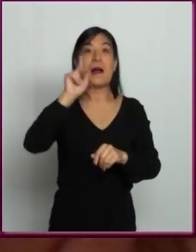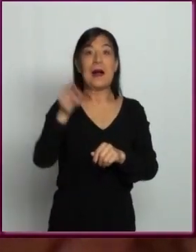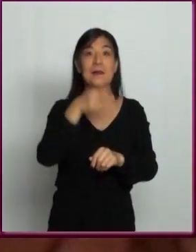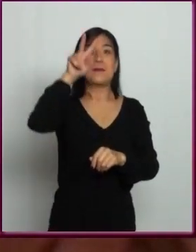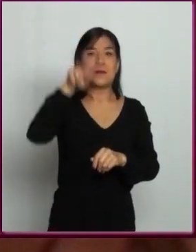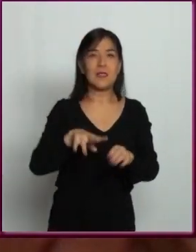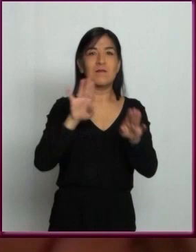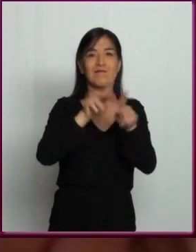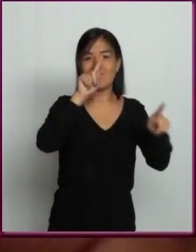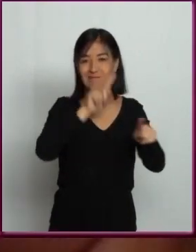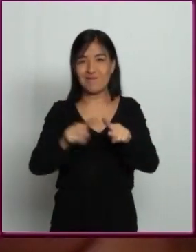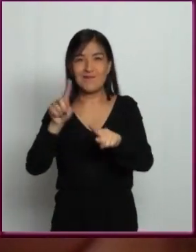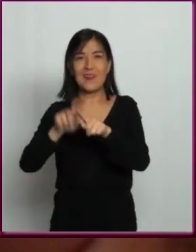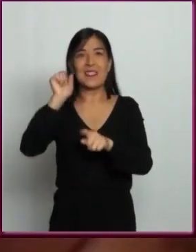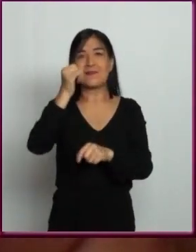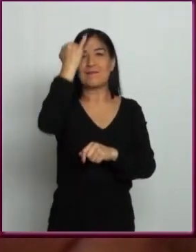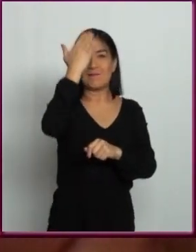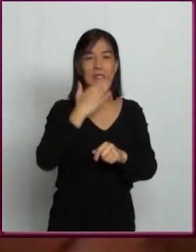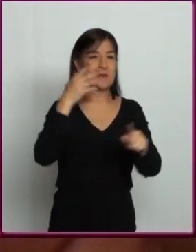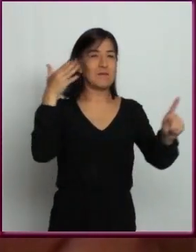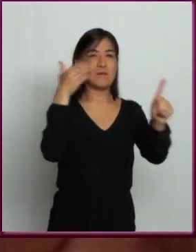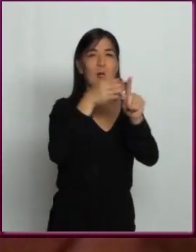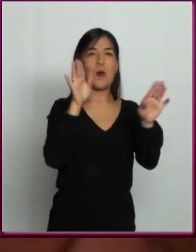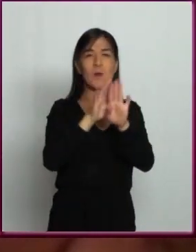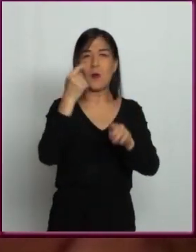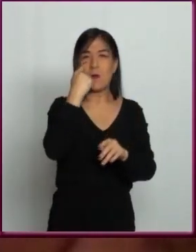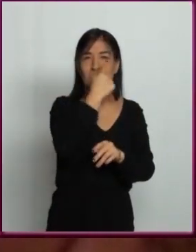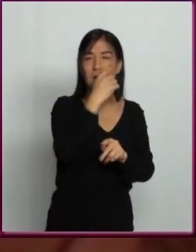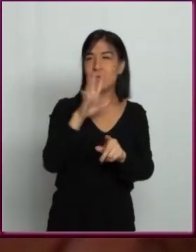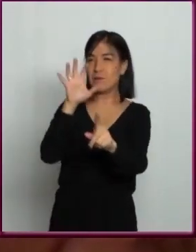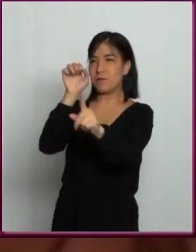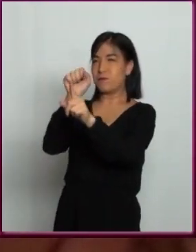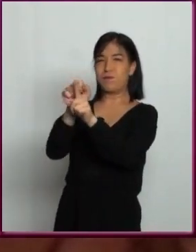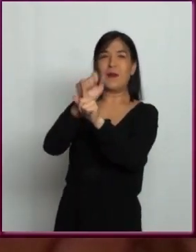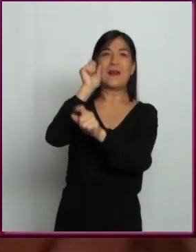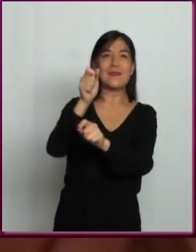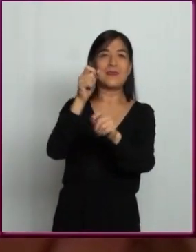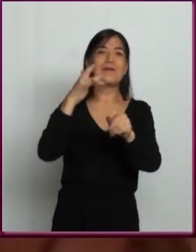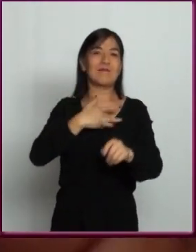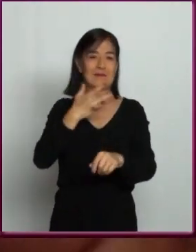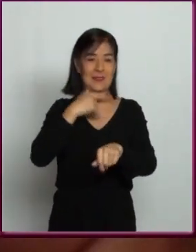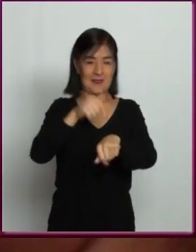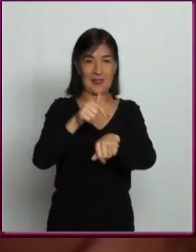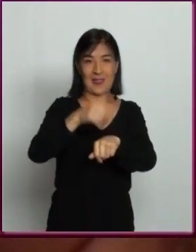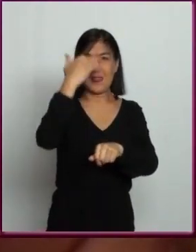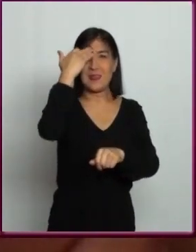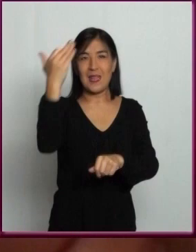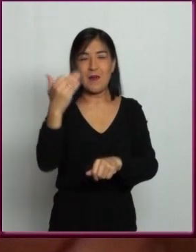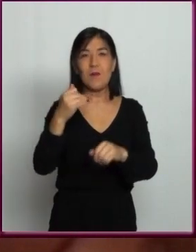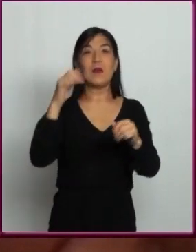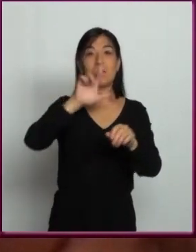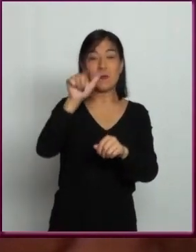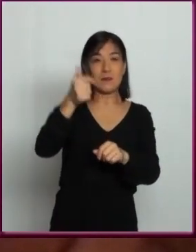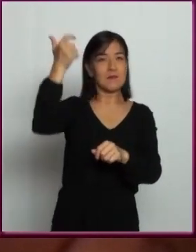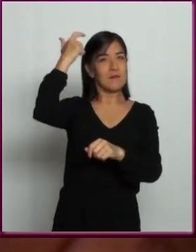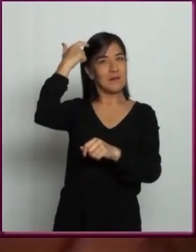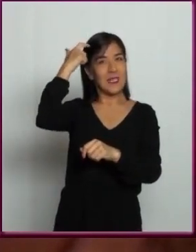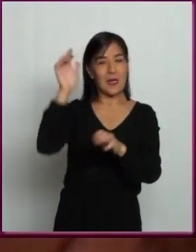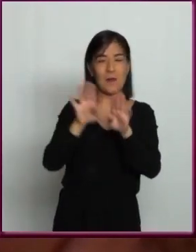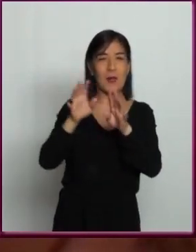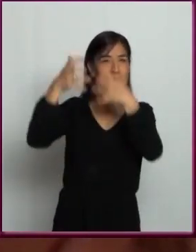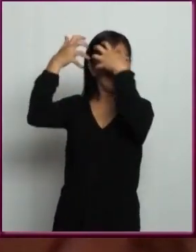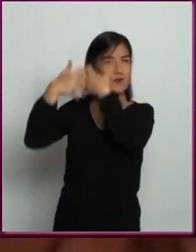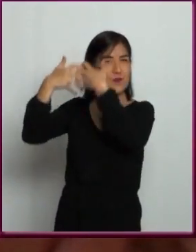son una serie de imágenes fijas que el ojo captura en intervalos determinados de tiempo y el cerebro procesa